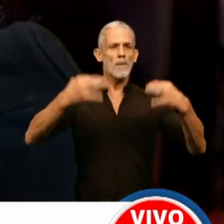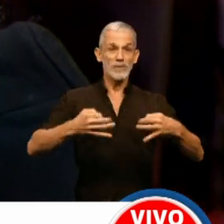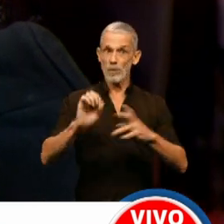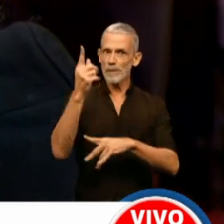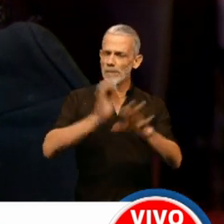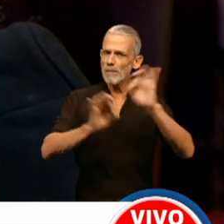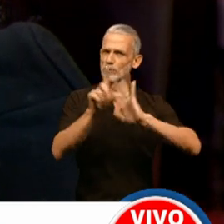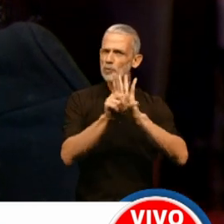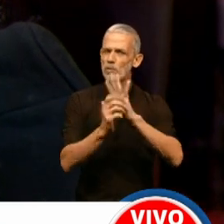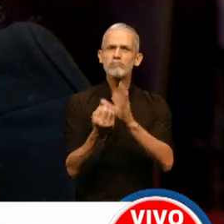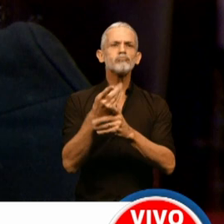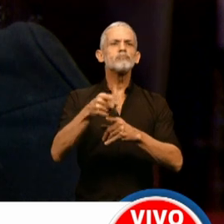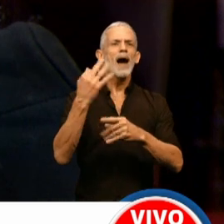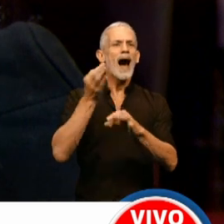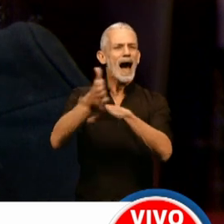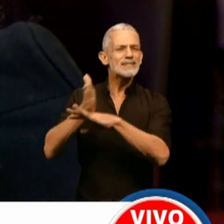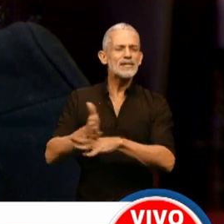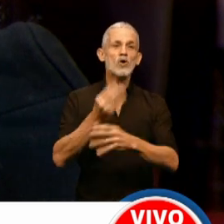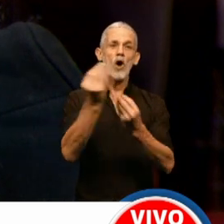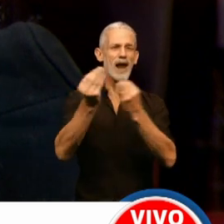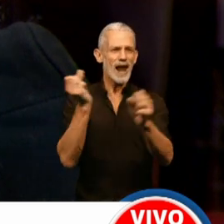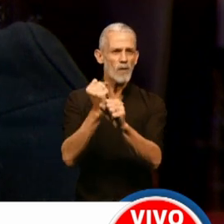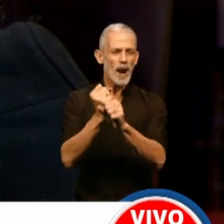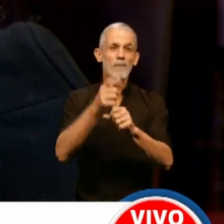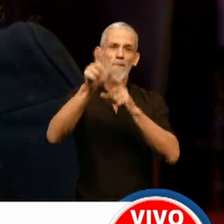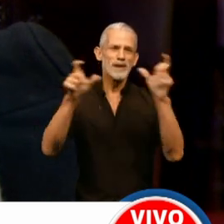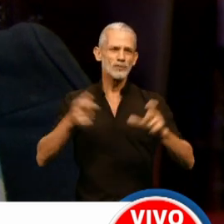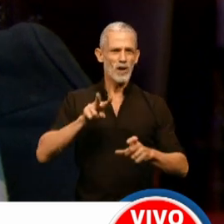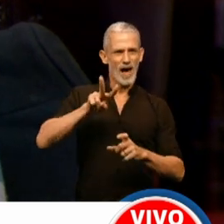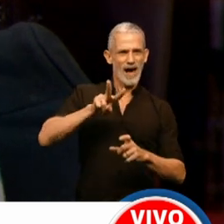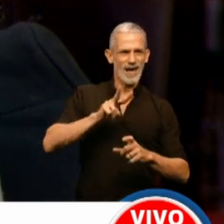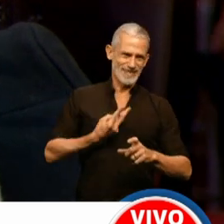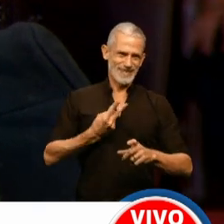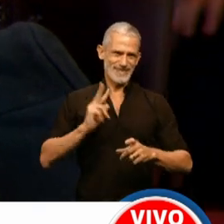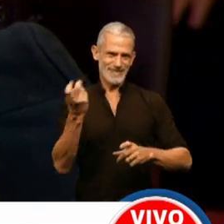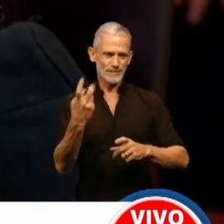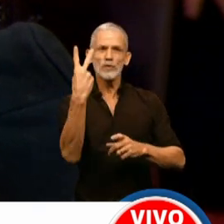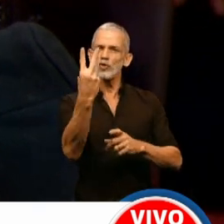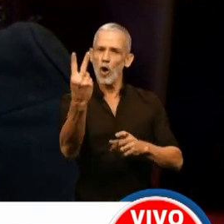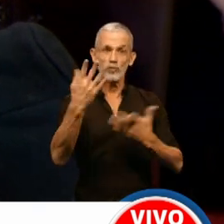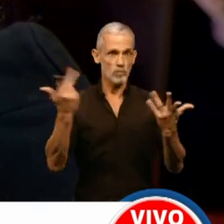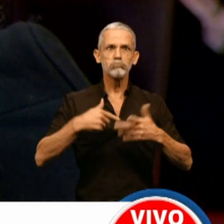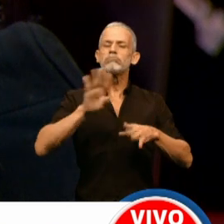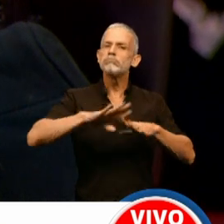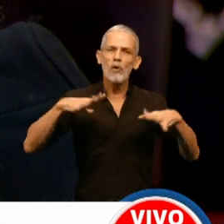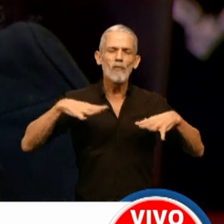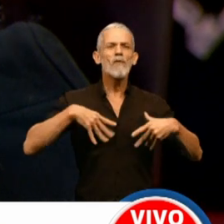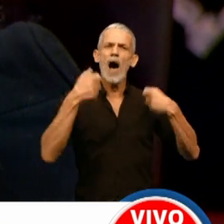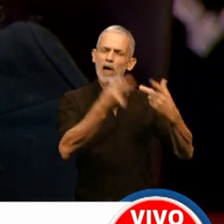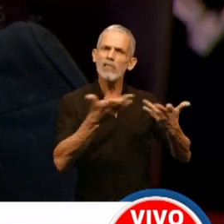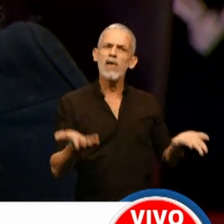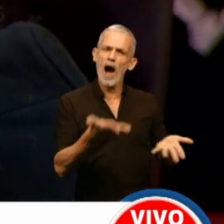que dictamina mos sería acceso laboral para personas travestis trans y así lo hicimos porque se lo debemos a todas las compañeras